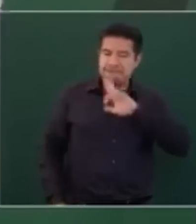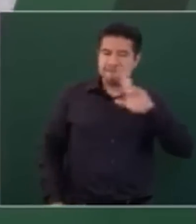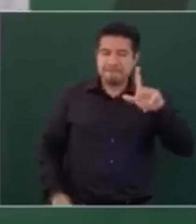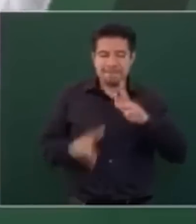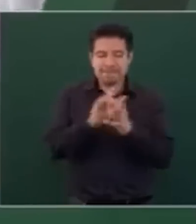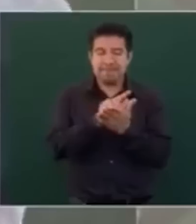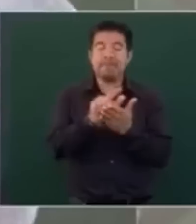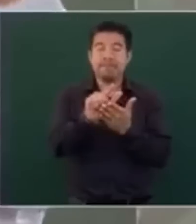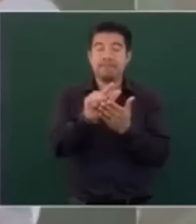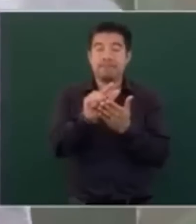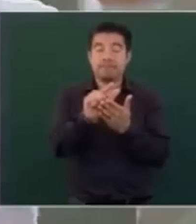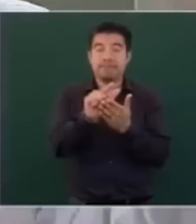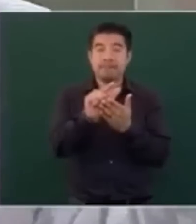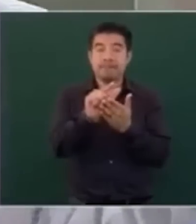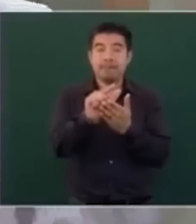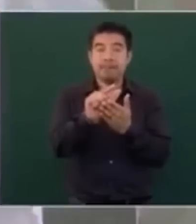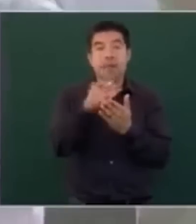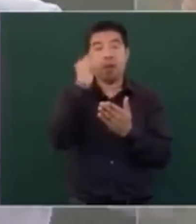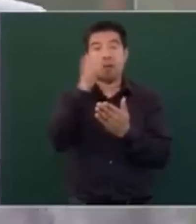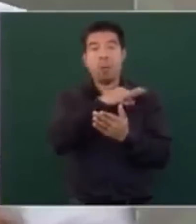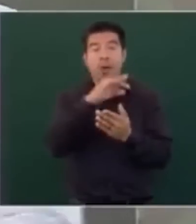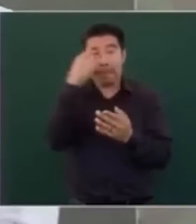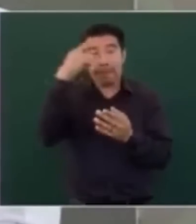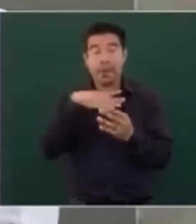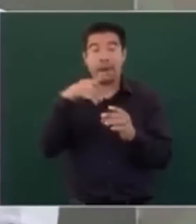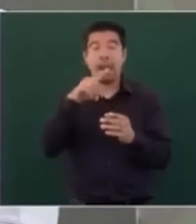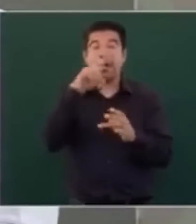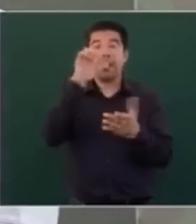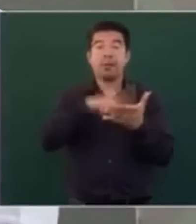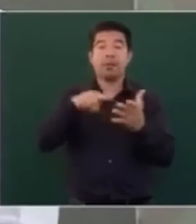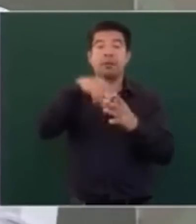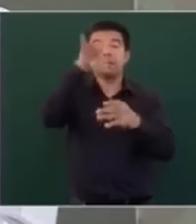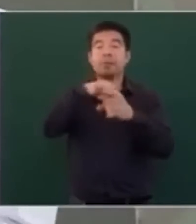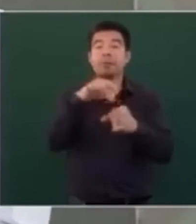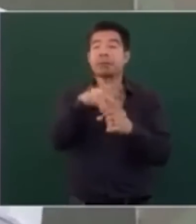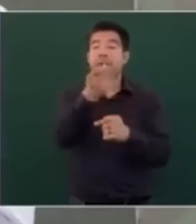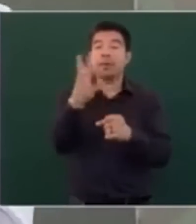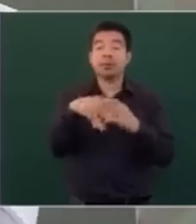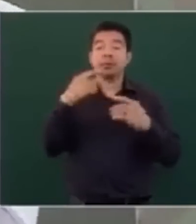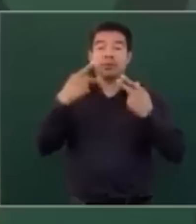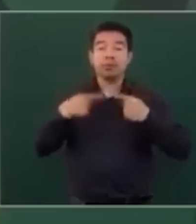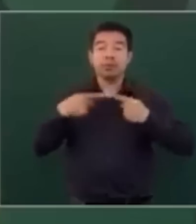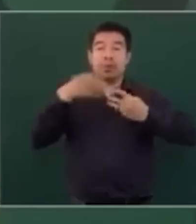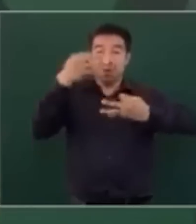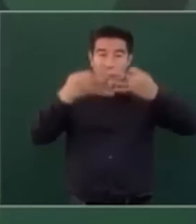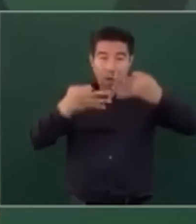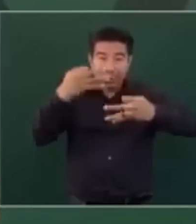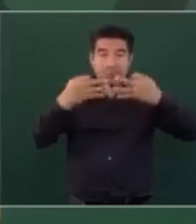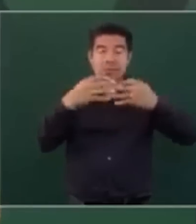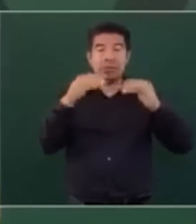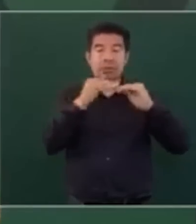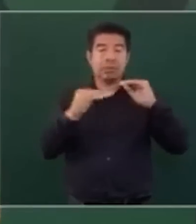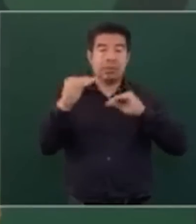y que se elijan a los jueces, que el pueblo elija a jueces, a magistrados